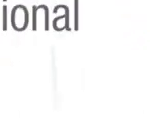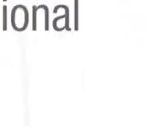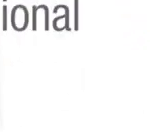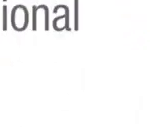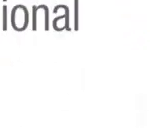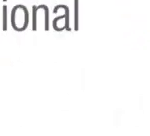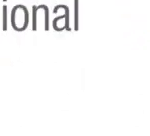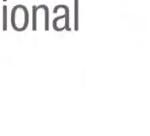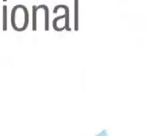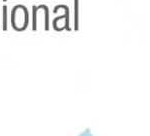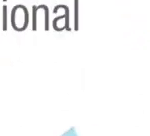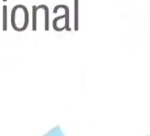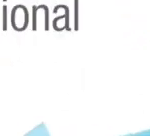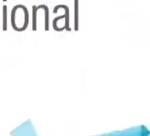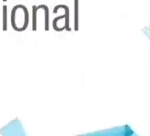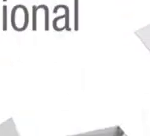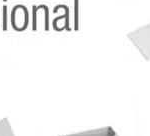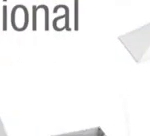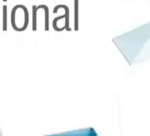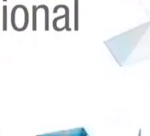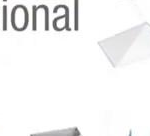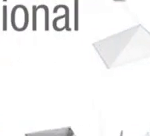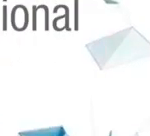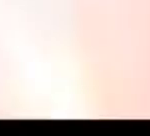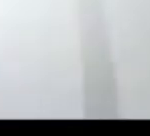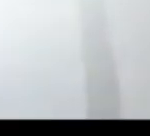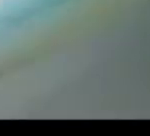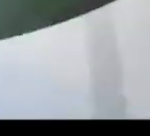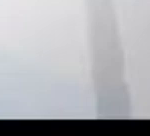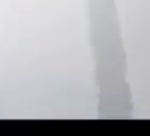Inicio de espacio promocional.